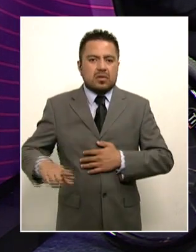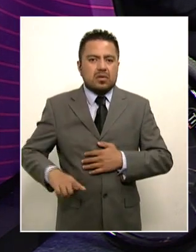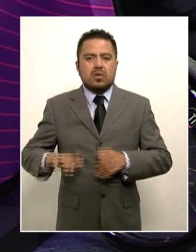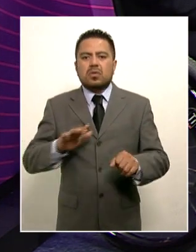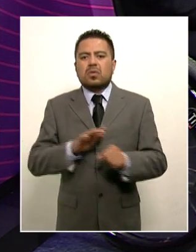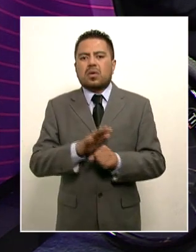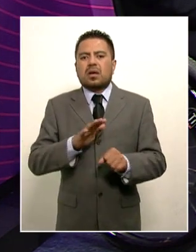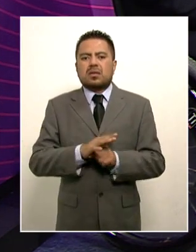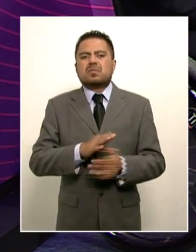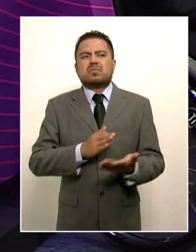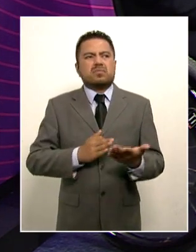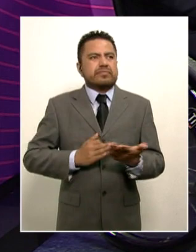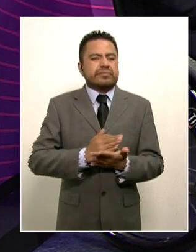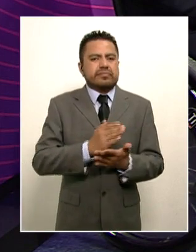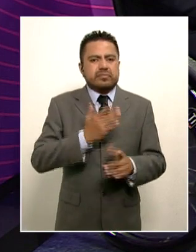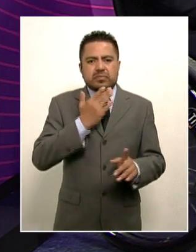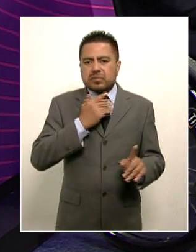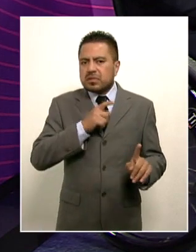es el desafío ahí?